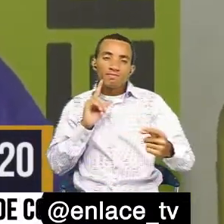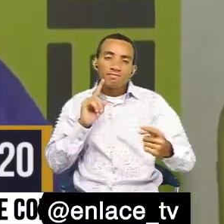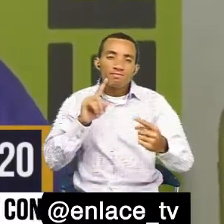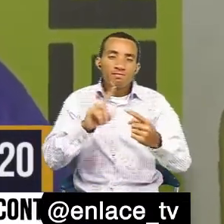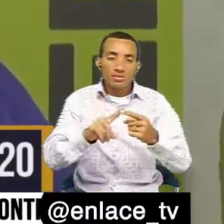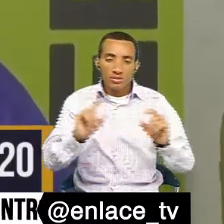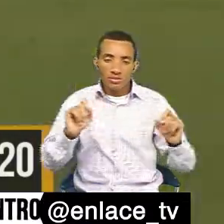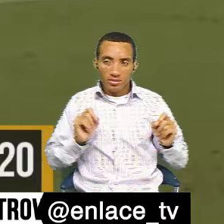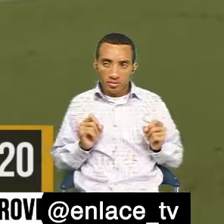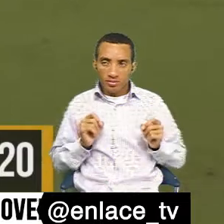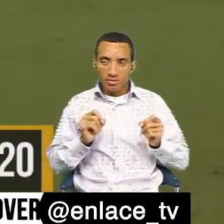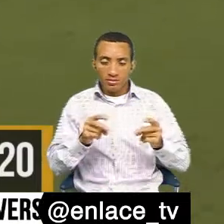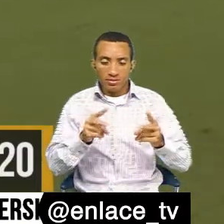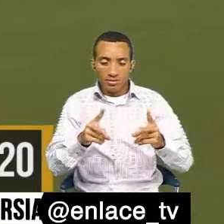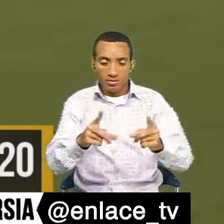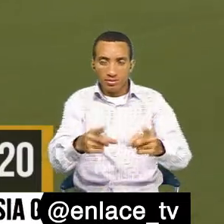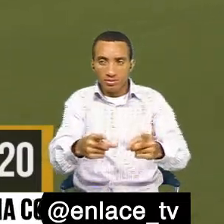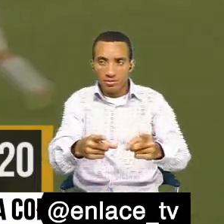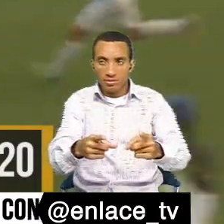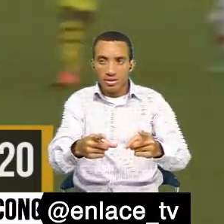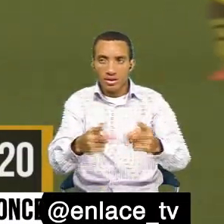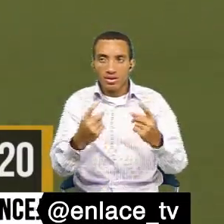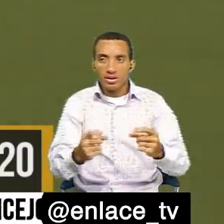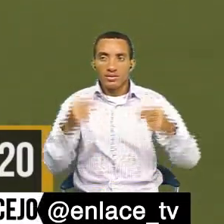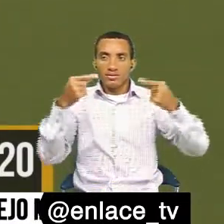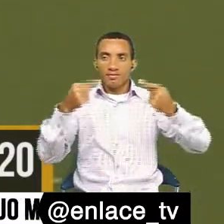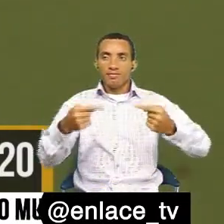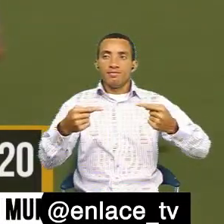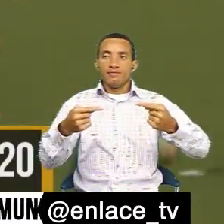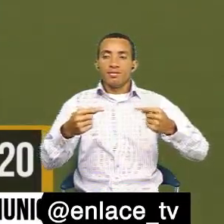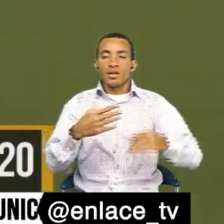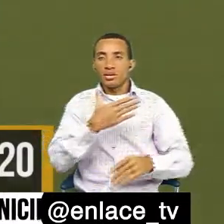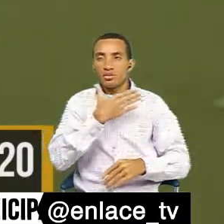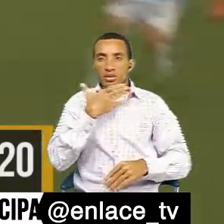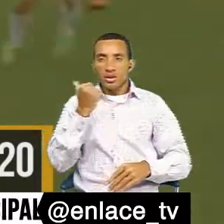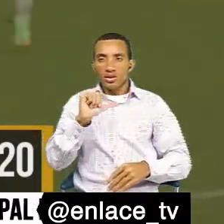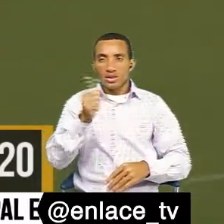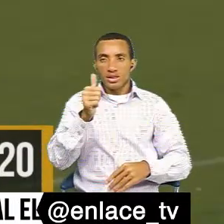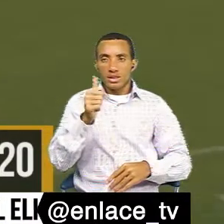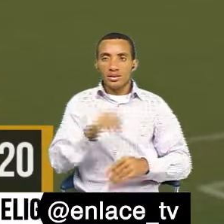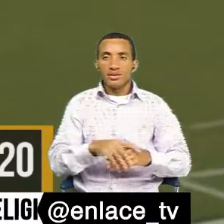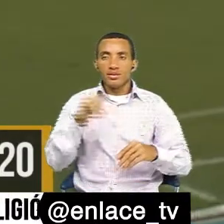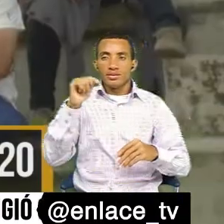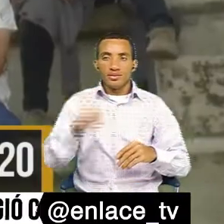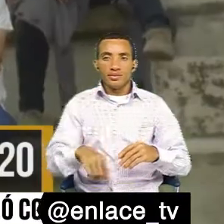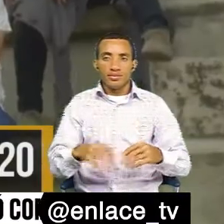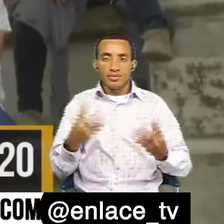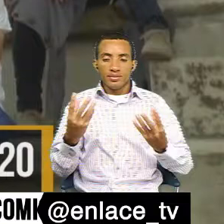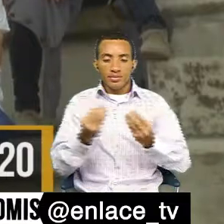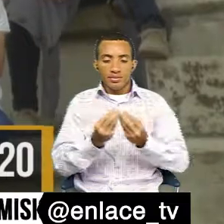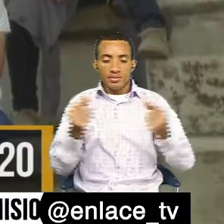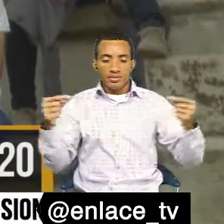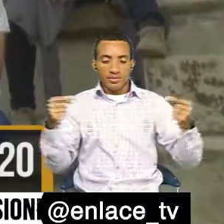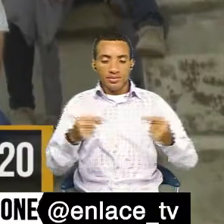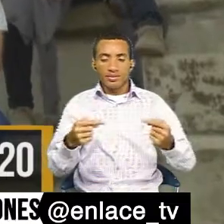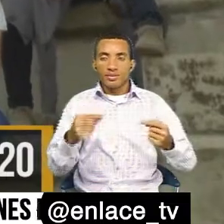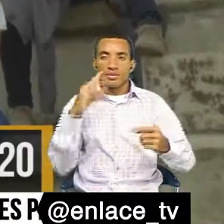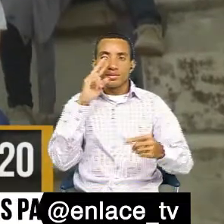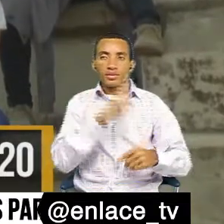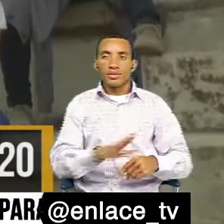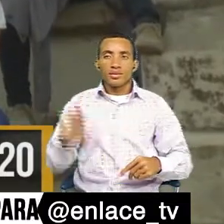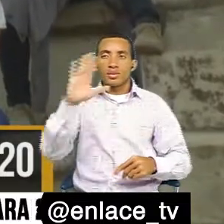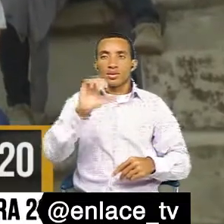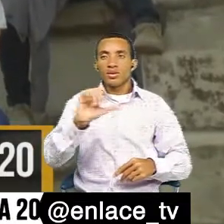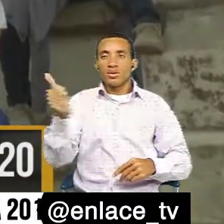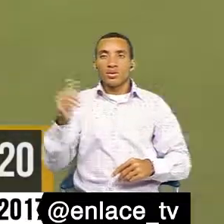ganar este torneo sub-20. Alianza Petrolera se ubica entre los 10 mejores equipos del país de este torneo nacional. Junto a ella se posicionan otros equipos